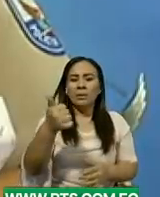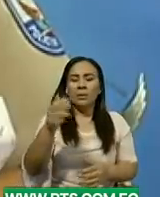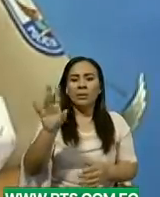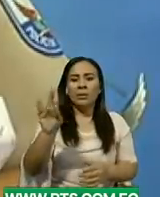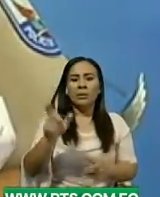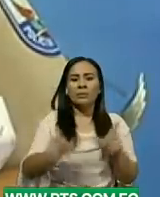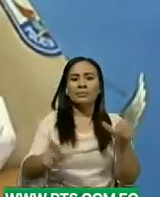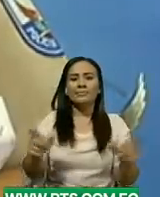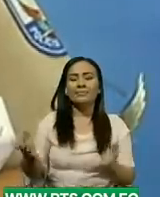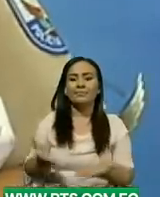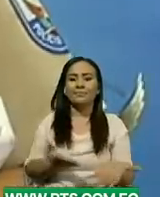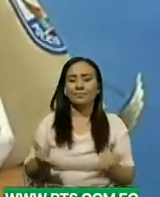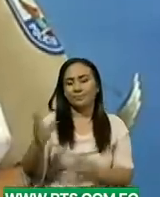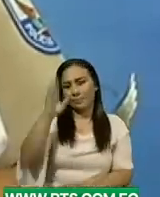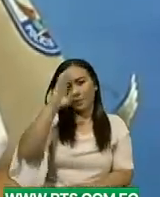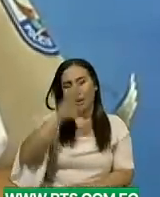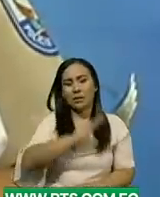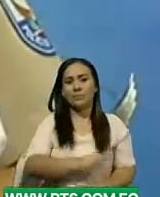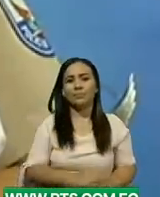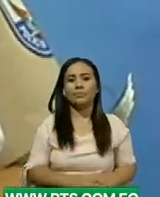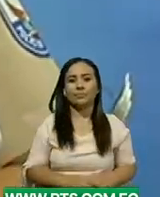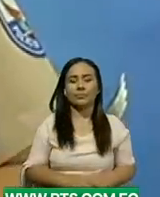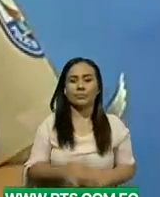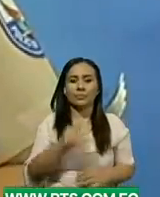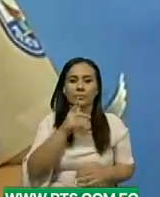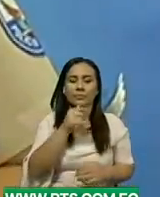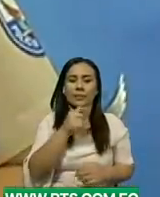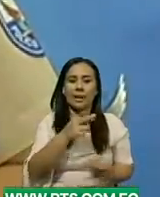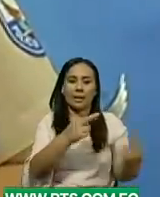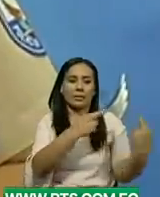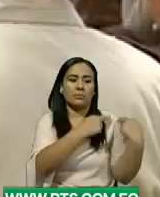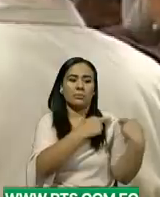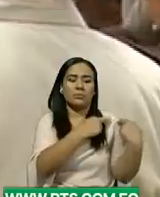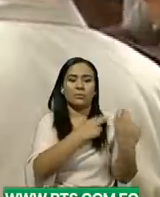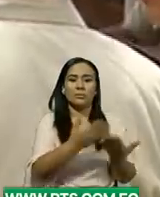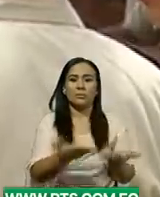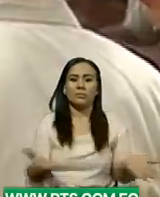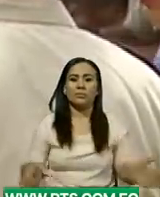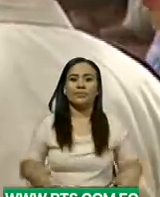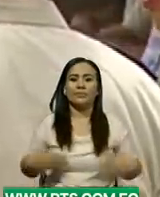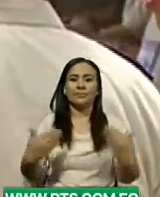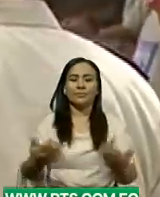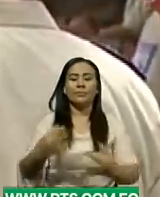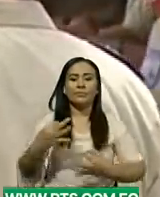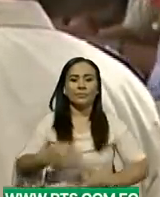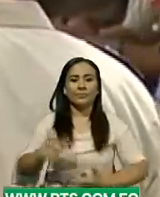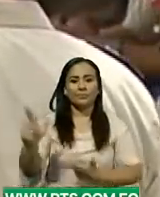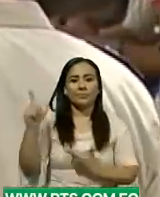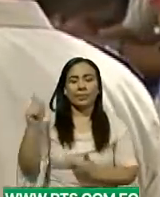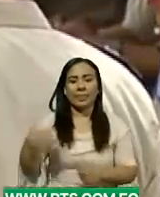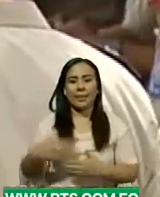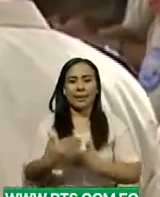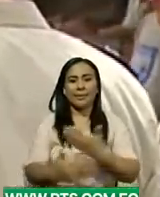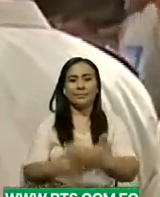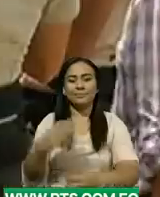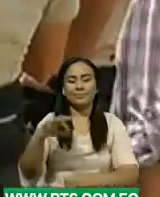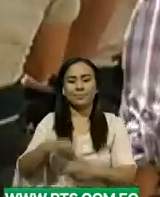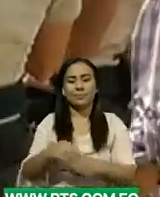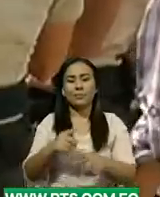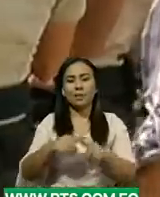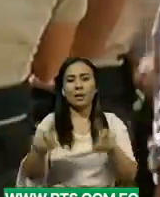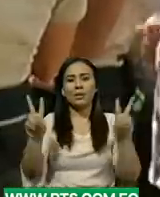3.417 servidores policiales serán los que se encarguen de dar seguridad a este proceso electoral para las